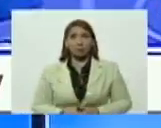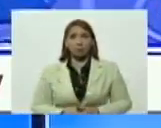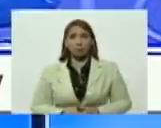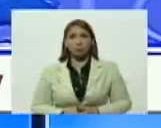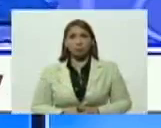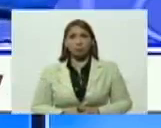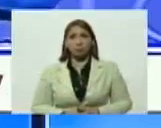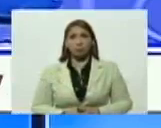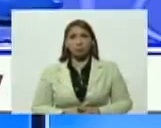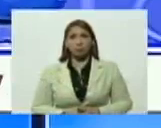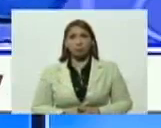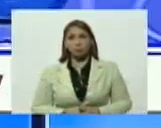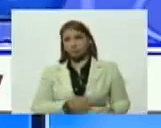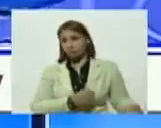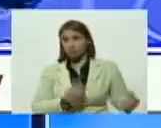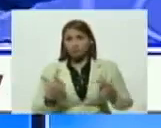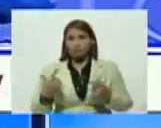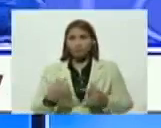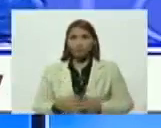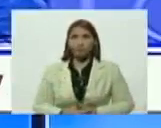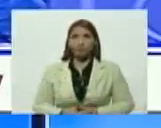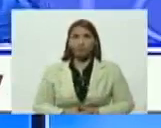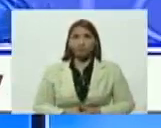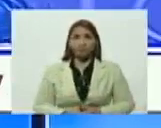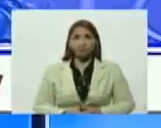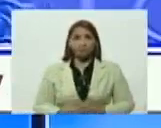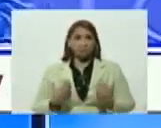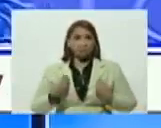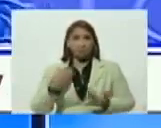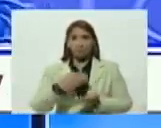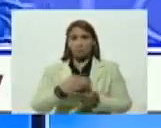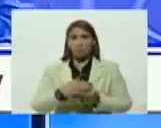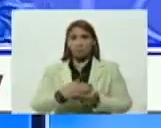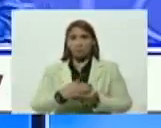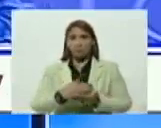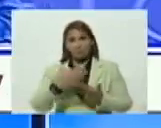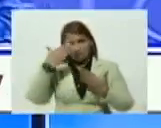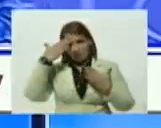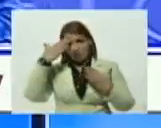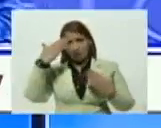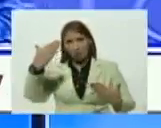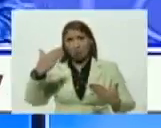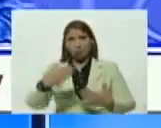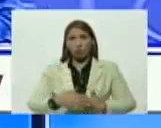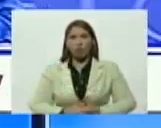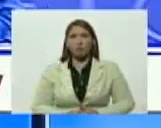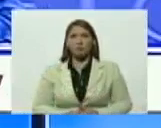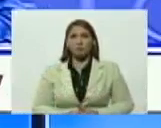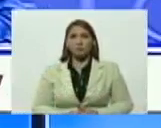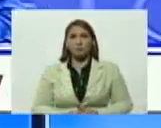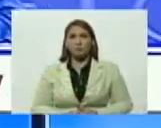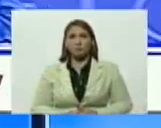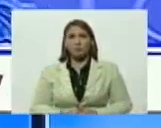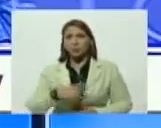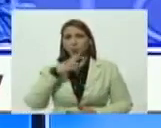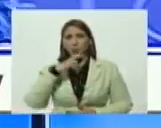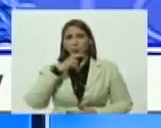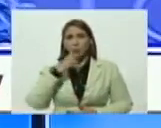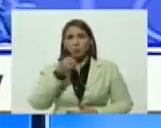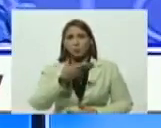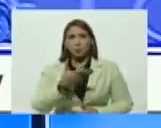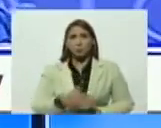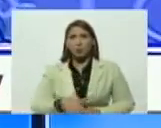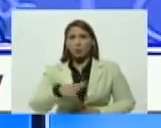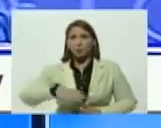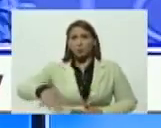que vino de Tinaquillo a vivir a Katia, nos dé su saludo, la tinaquillera de oro, la Catirrusia del